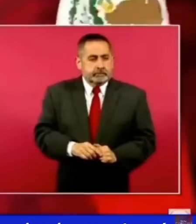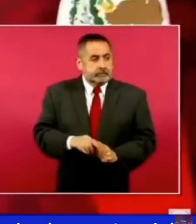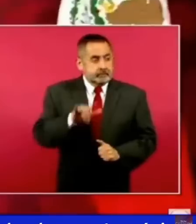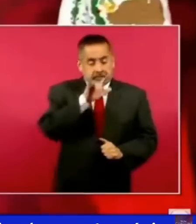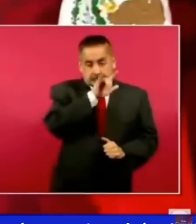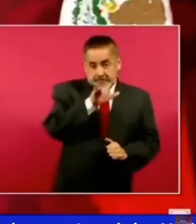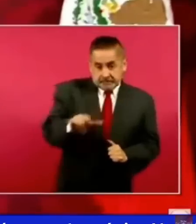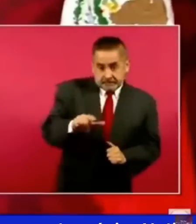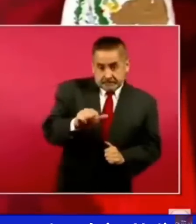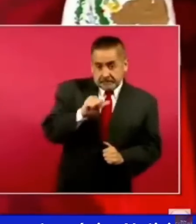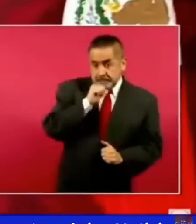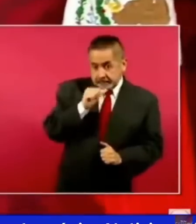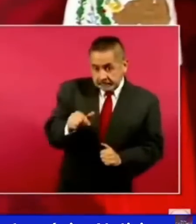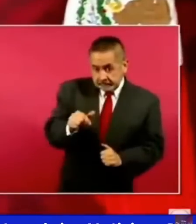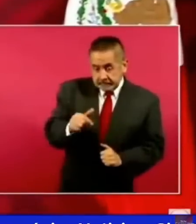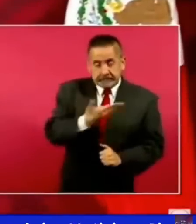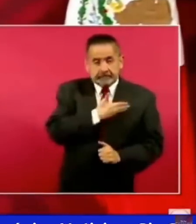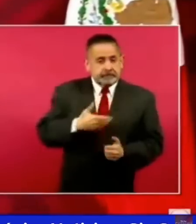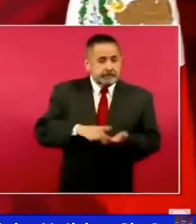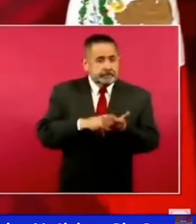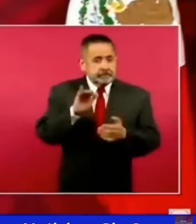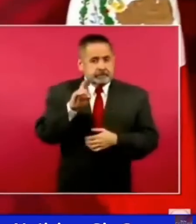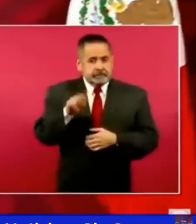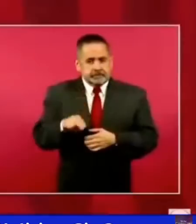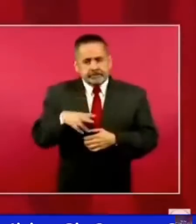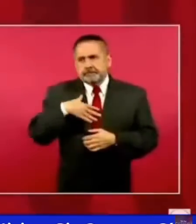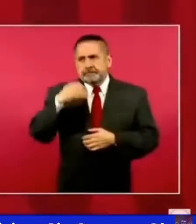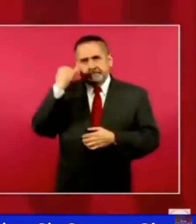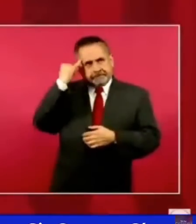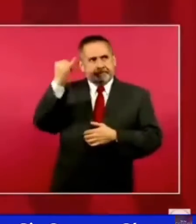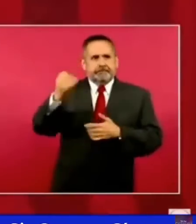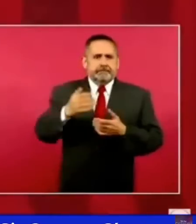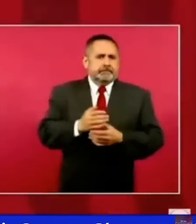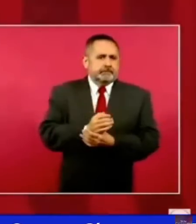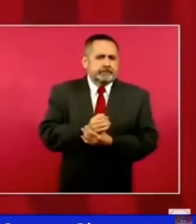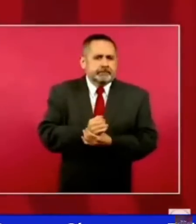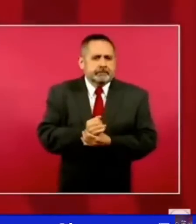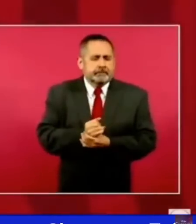aterriza ahí el avión del presidente Biden, imagínense